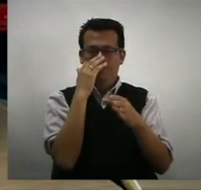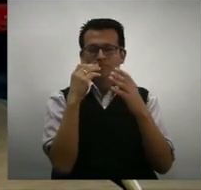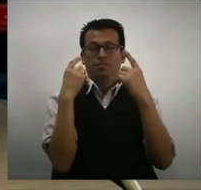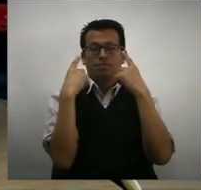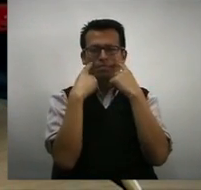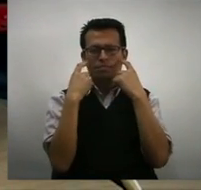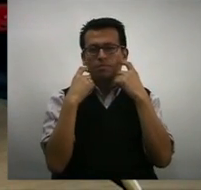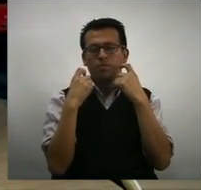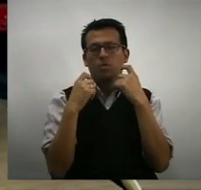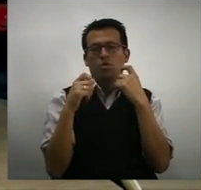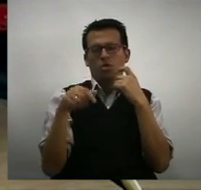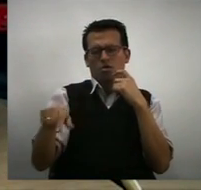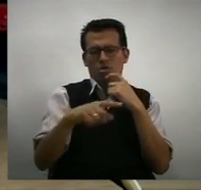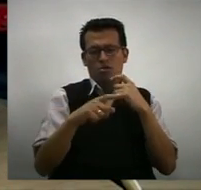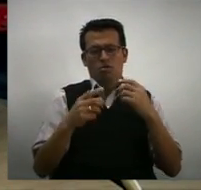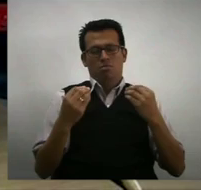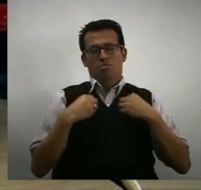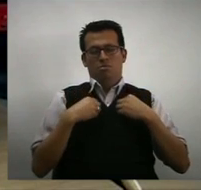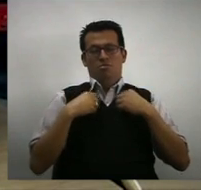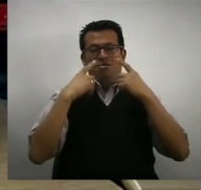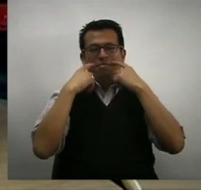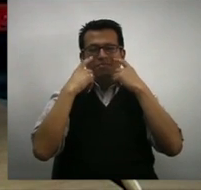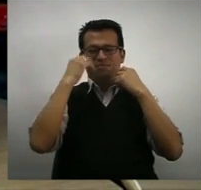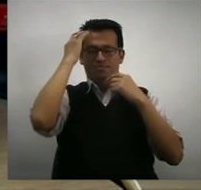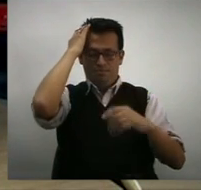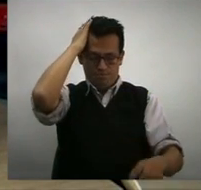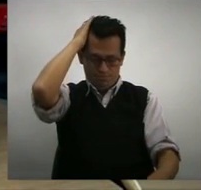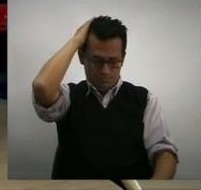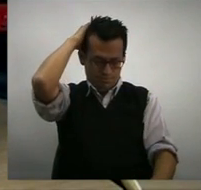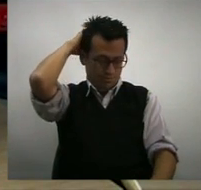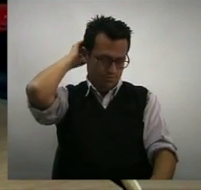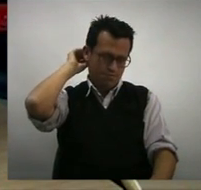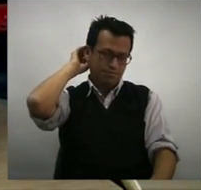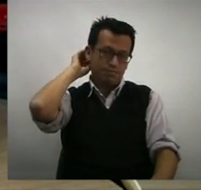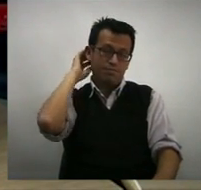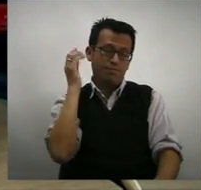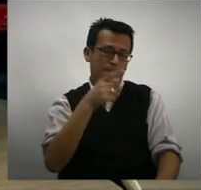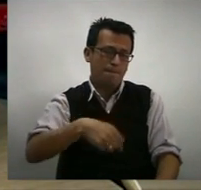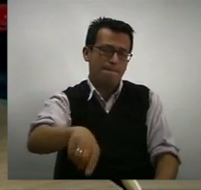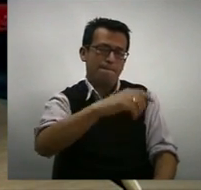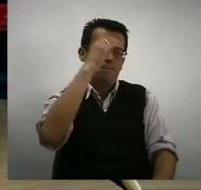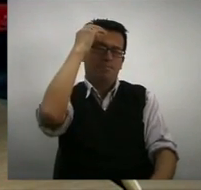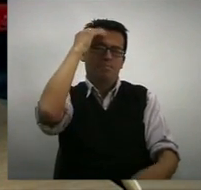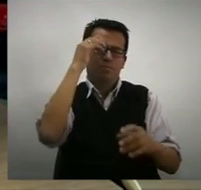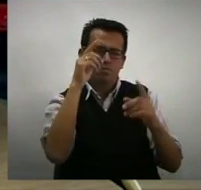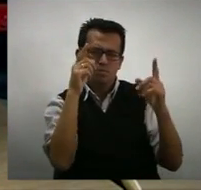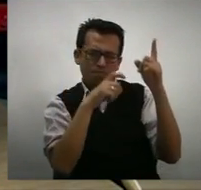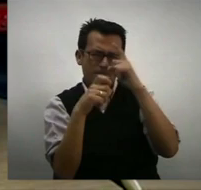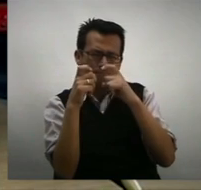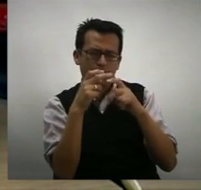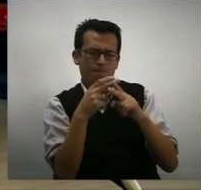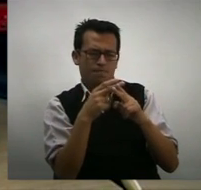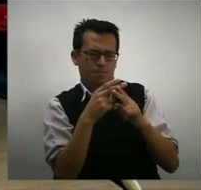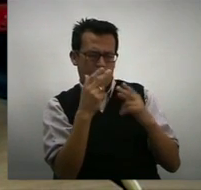así consolar sus lágrimas. Robé a mi sombra los secretos más herméticos de la alquimia. Experimenté con